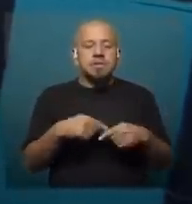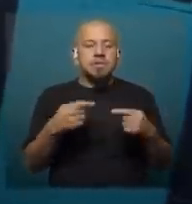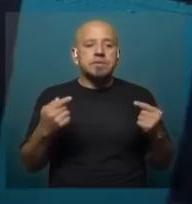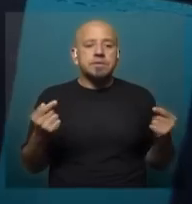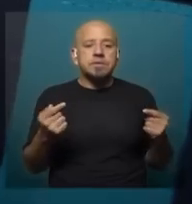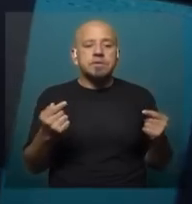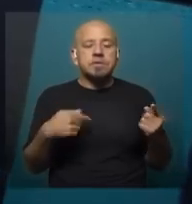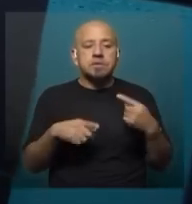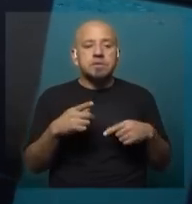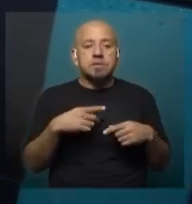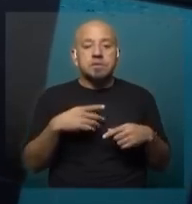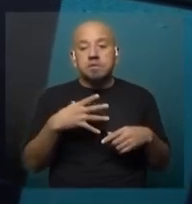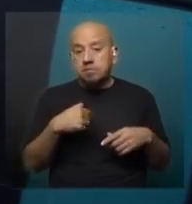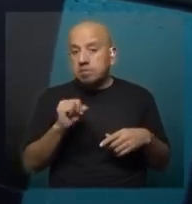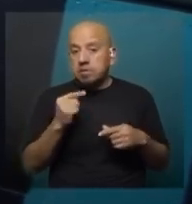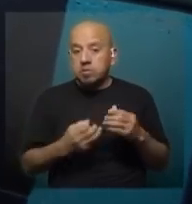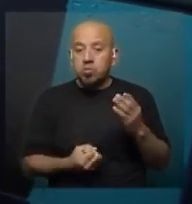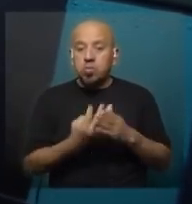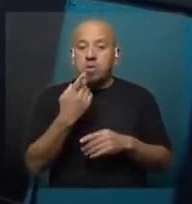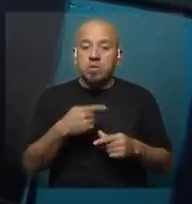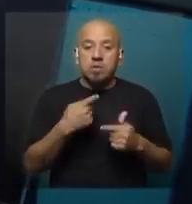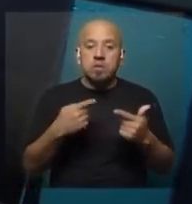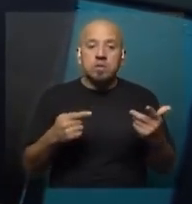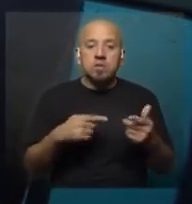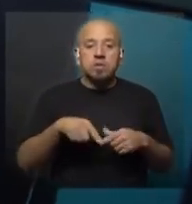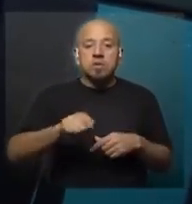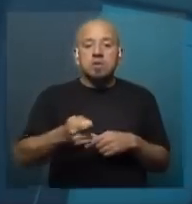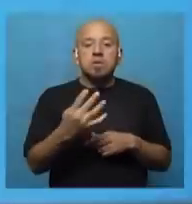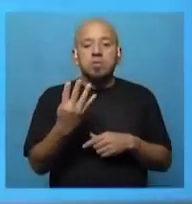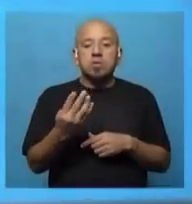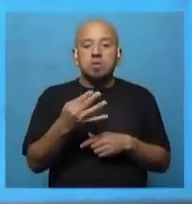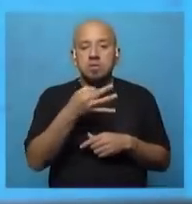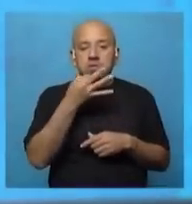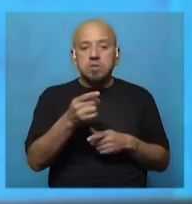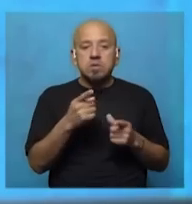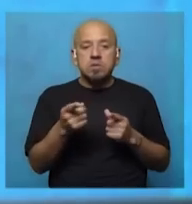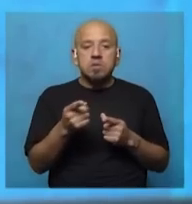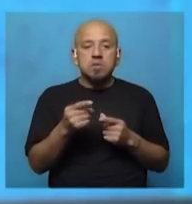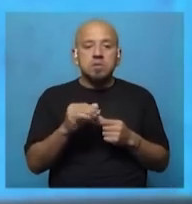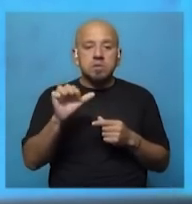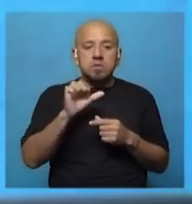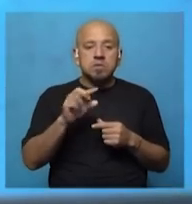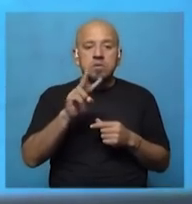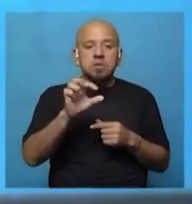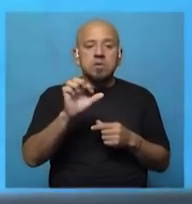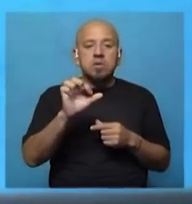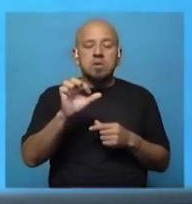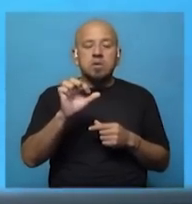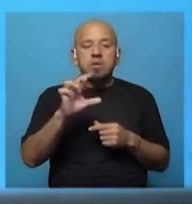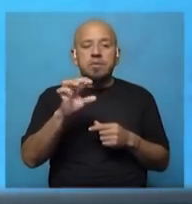más lo que pueda seguir apareciendo conocer unas declaraciones del titular de la de la empresa vertical